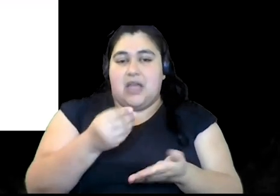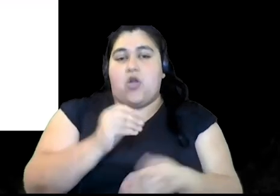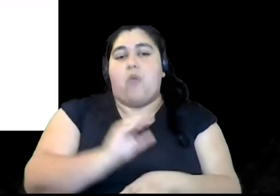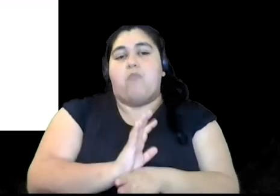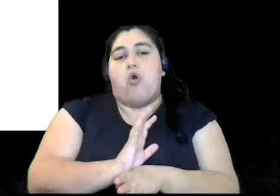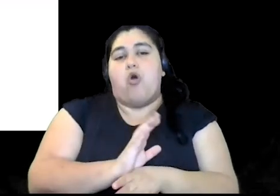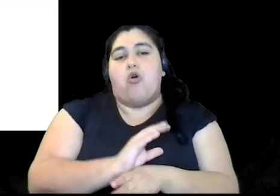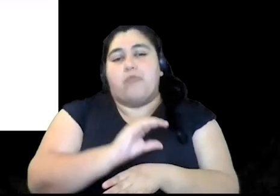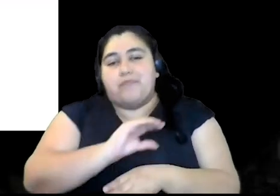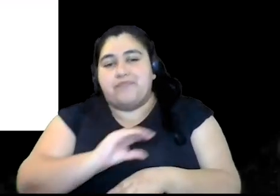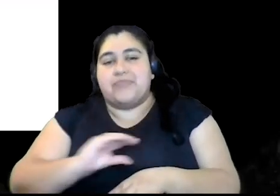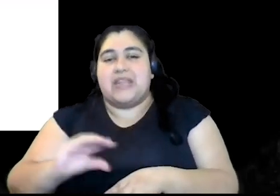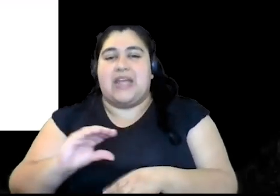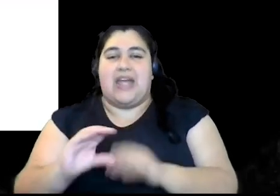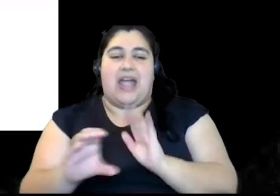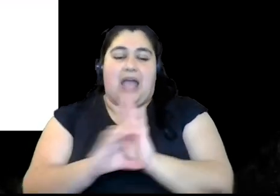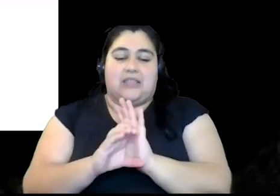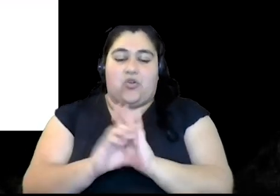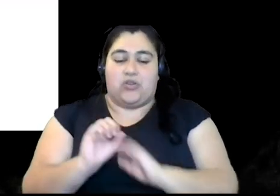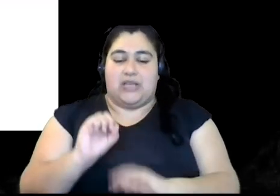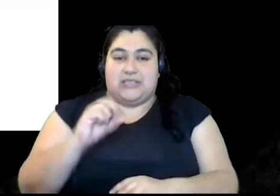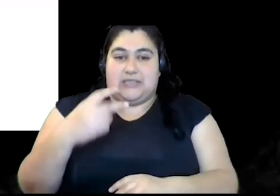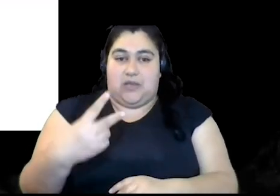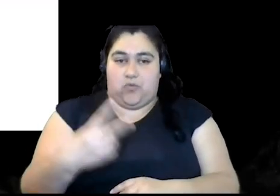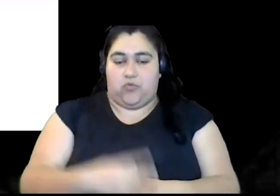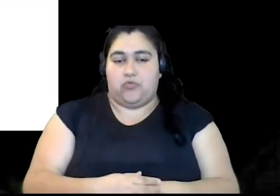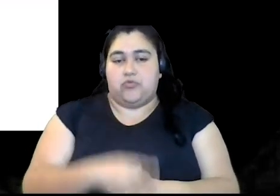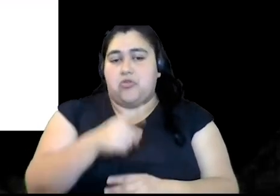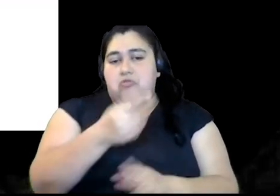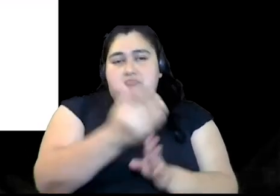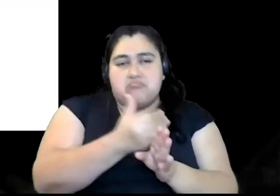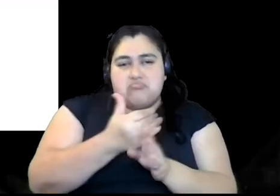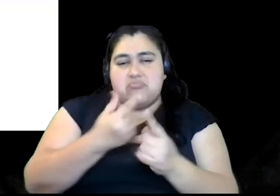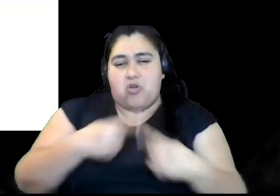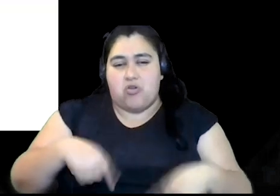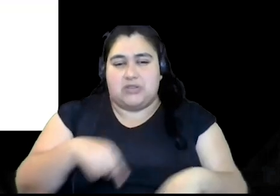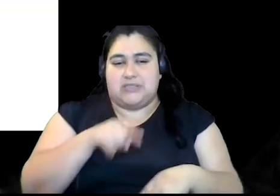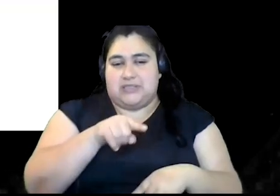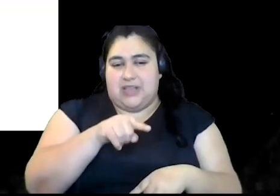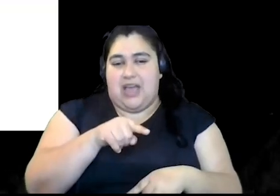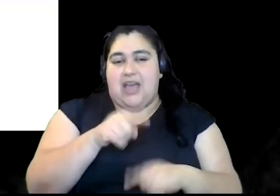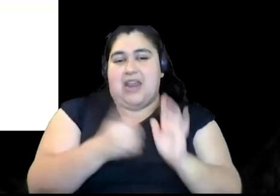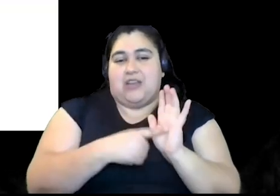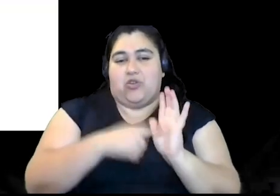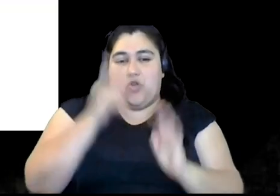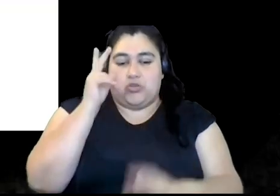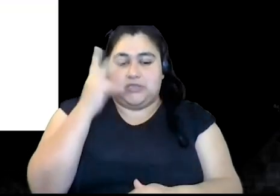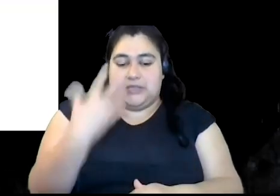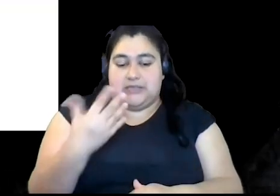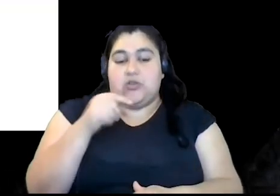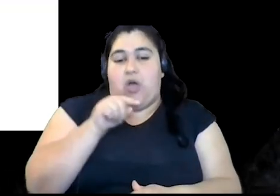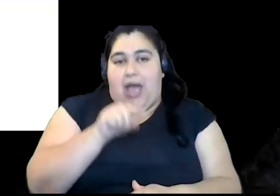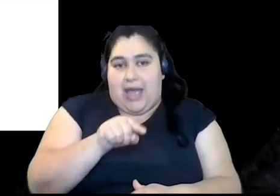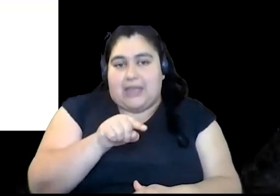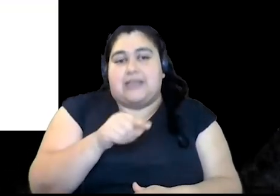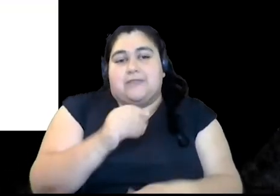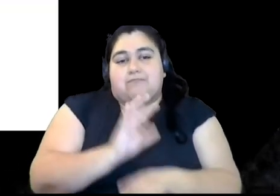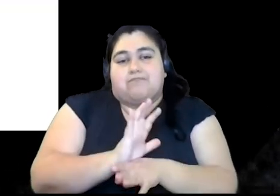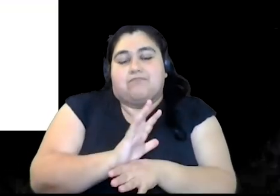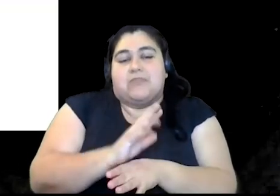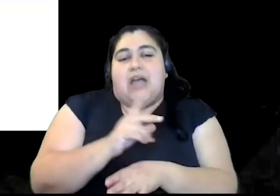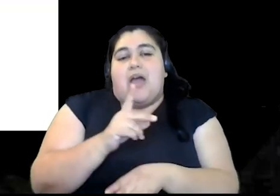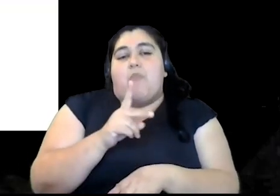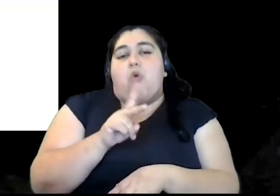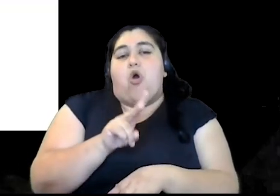segunda categoría, restará las deducciones generales del 85 y obtiene rentas de tercera